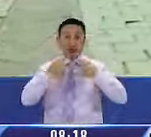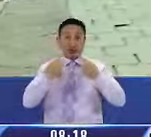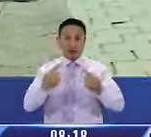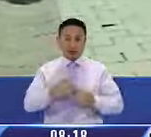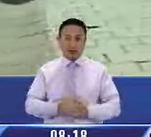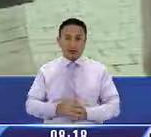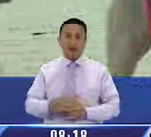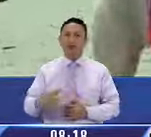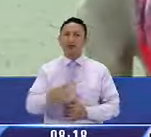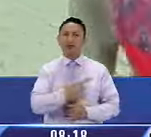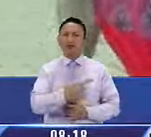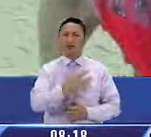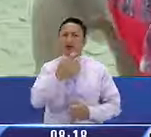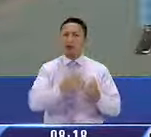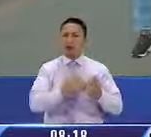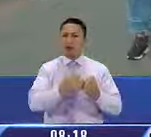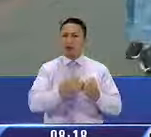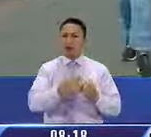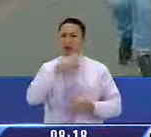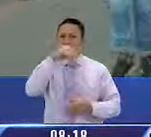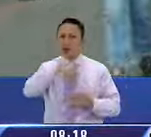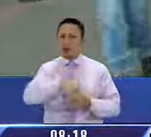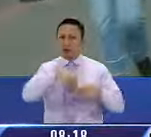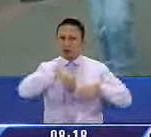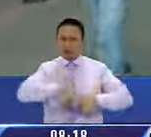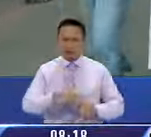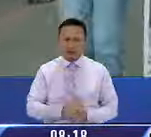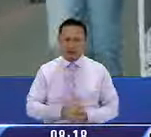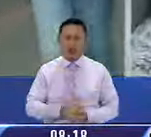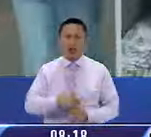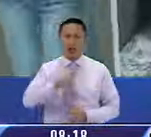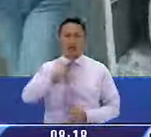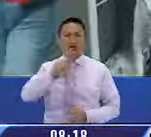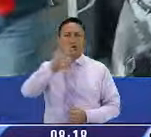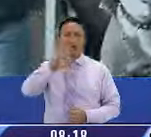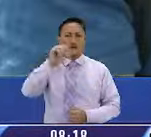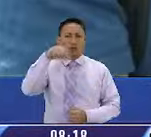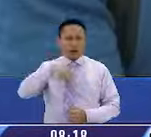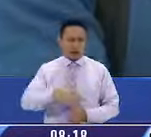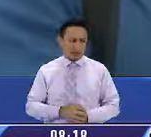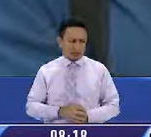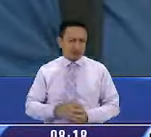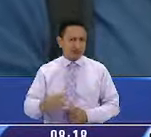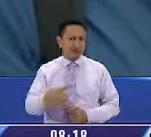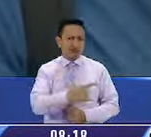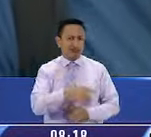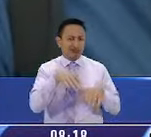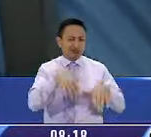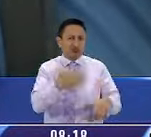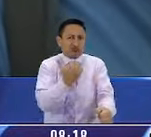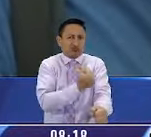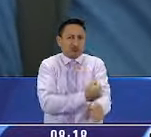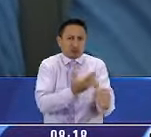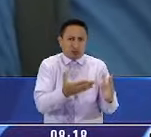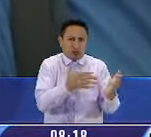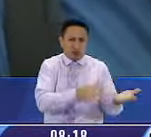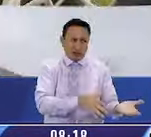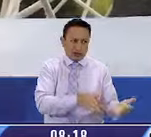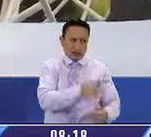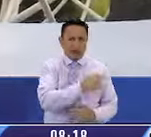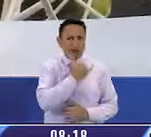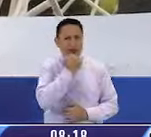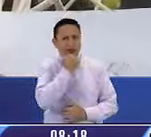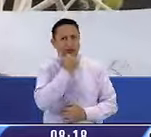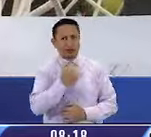rechazaron presuntas irregularidades en la aplicación de eutanasia a canes por parte de la Unidad de Bienestar Animal del municipio.